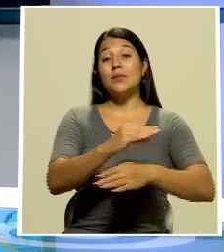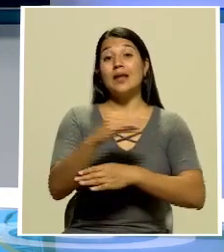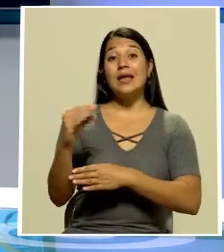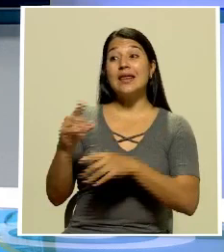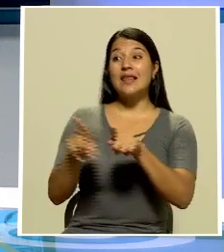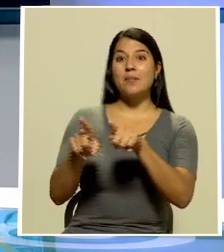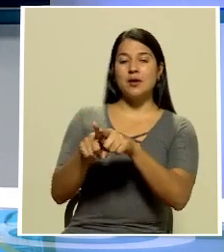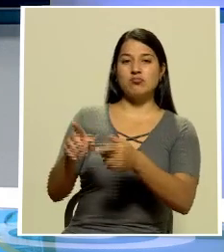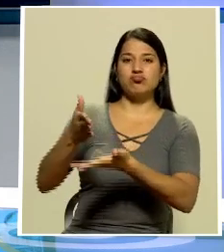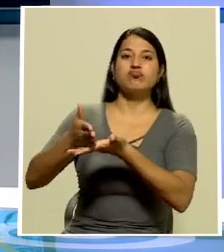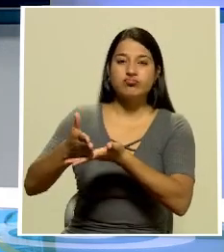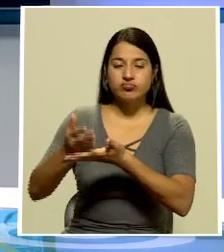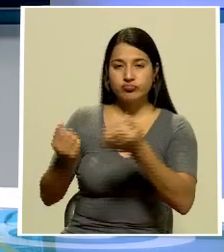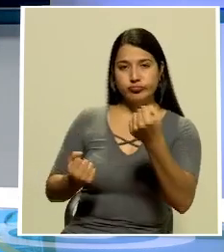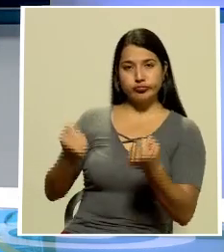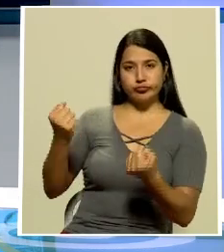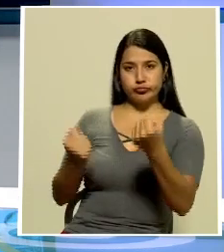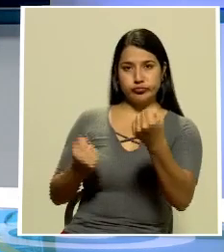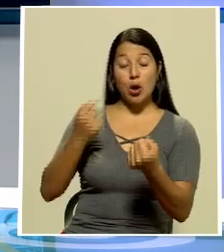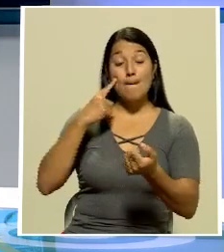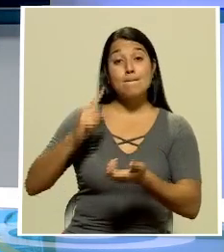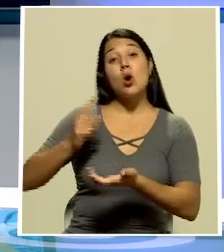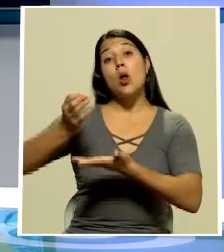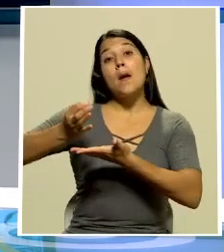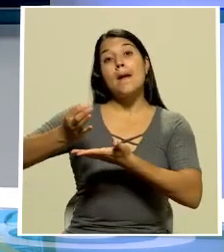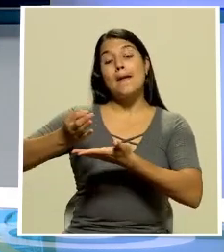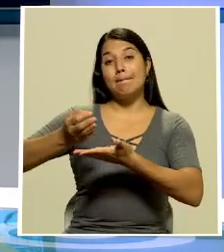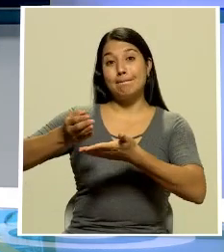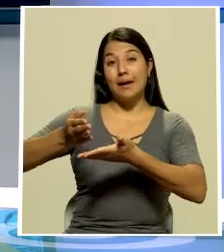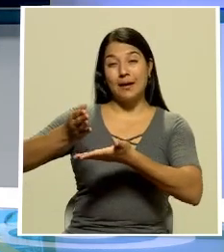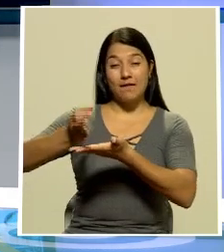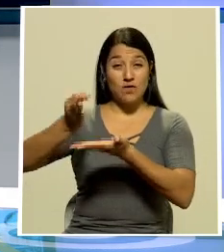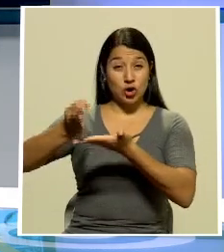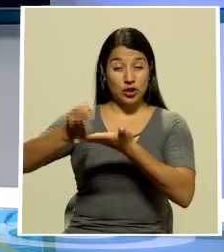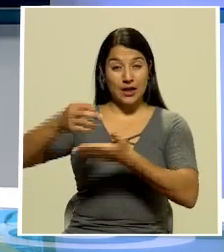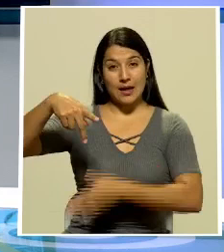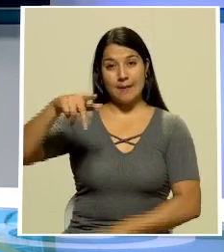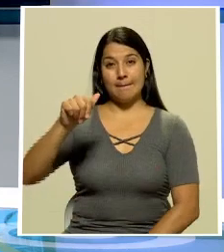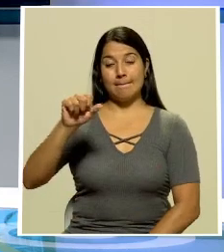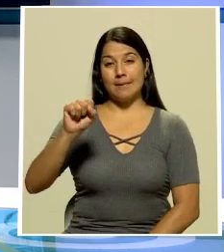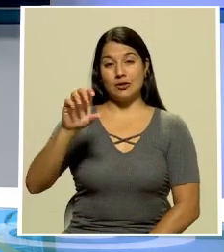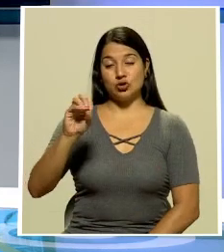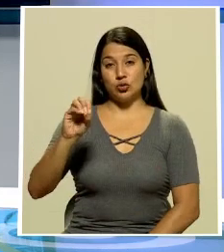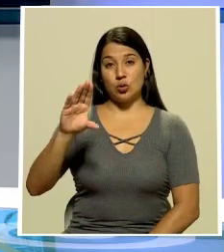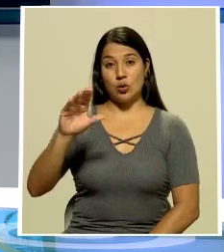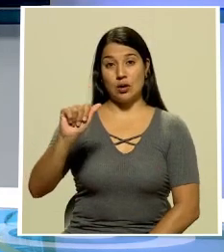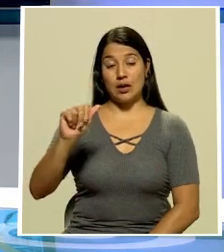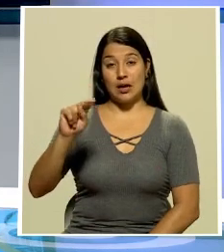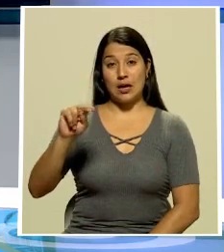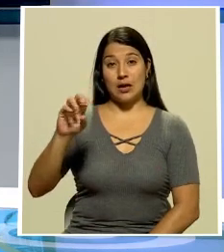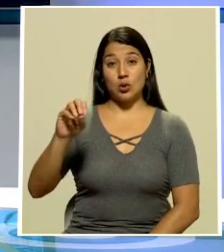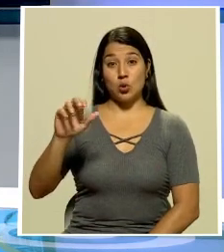transporte internacional por la frontera de Paso Canoas. También aumenta la cantidad de transportistas